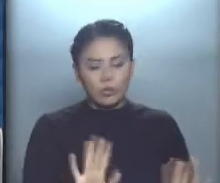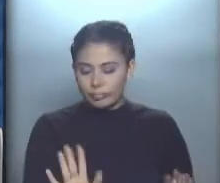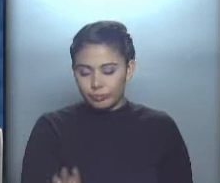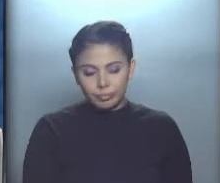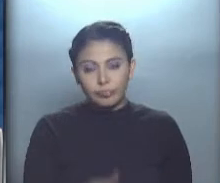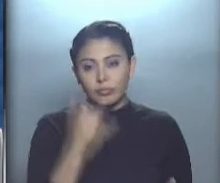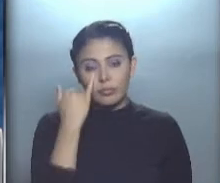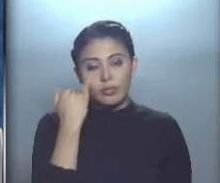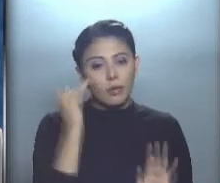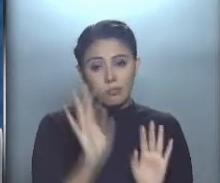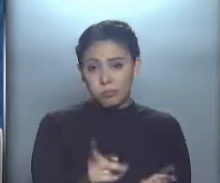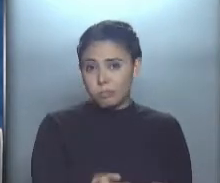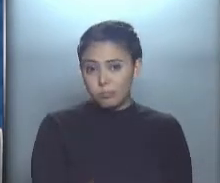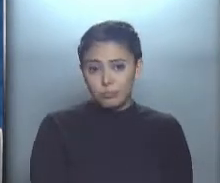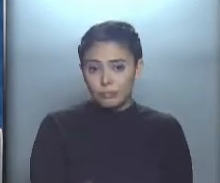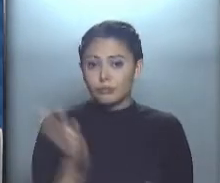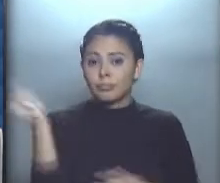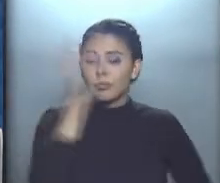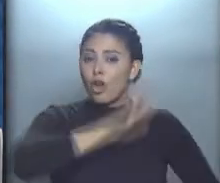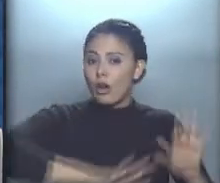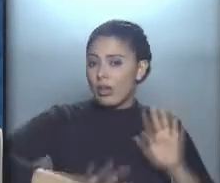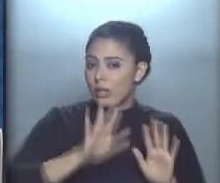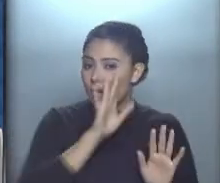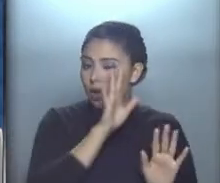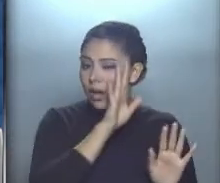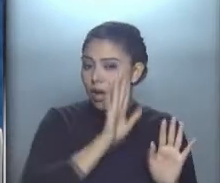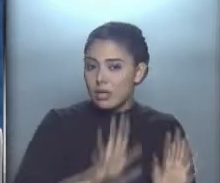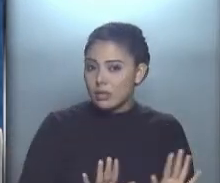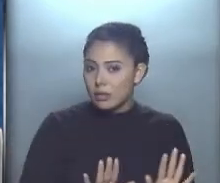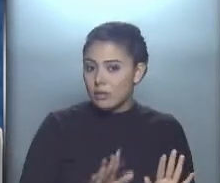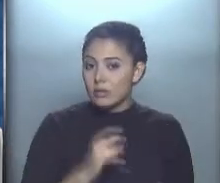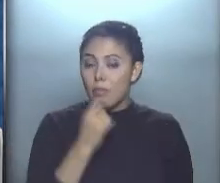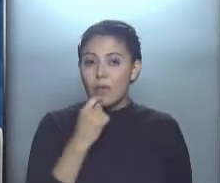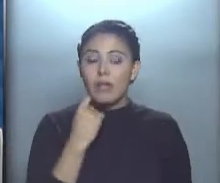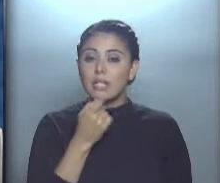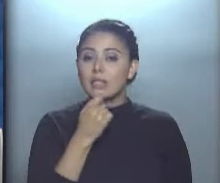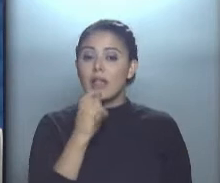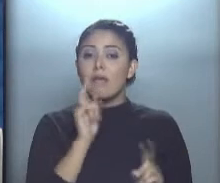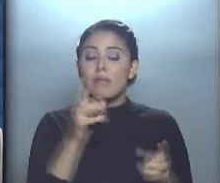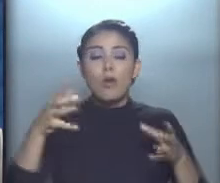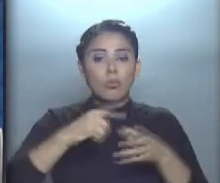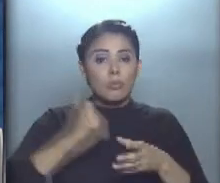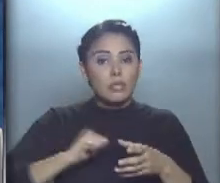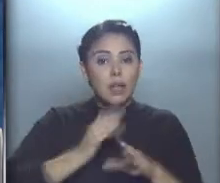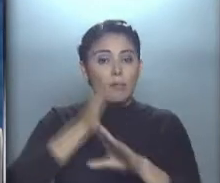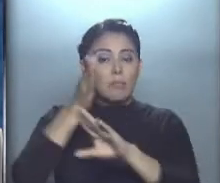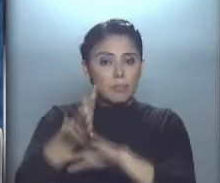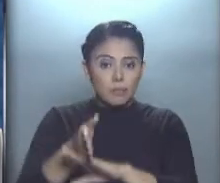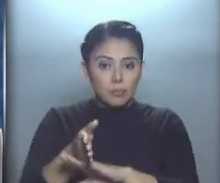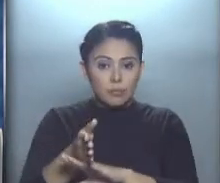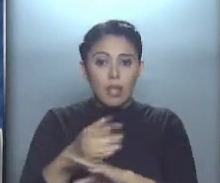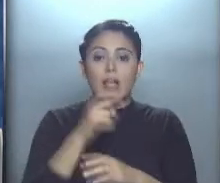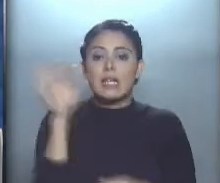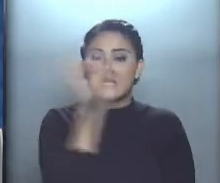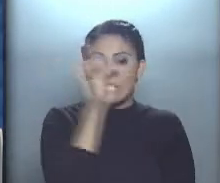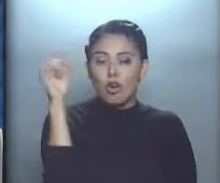No, estaban y ya está absolutamente ordenado. Ahí se resuelve sobre la base de la intervención de las mismas fuerzas de seguridad nacional entre Chaco